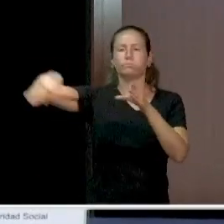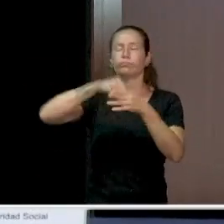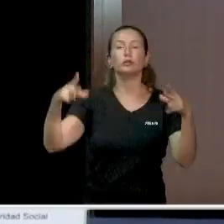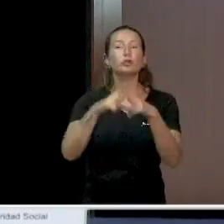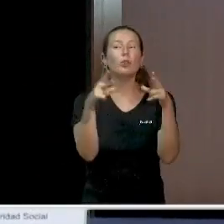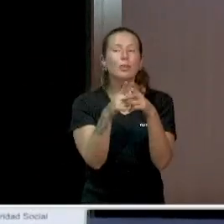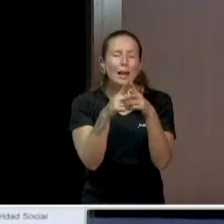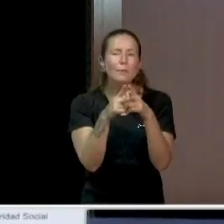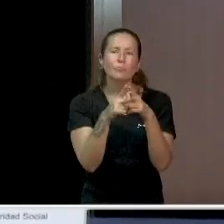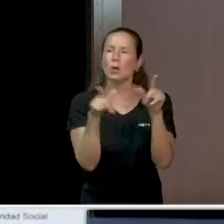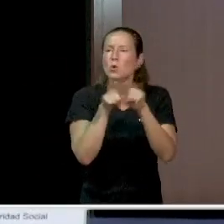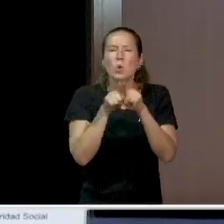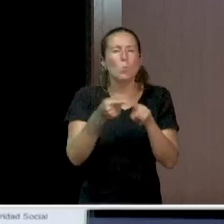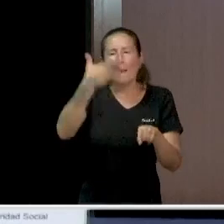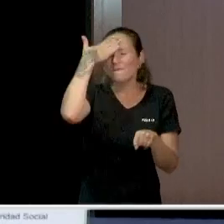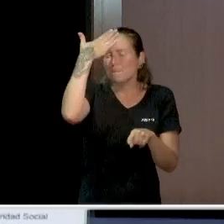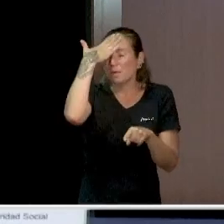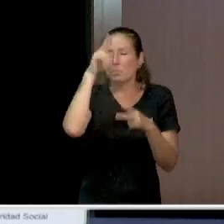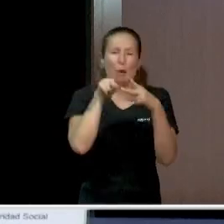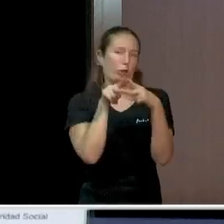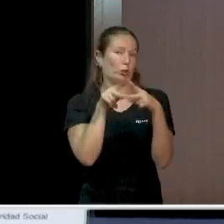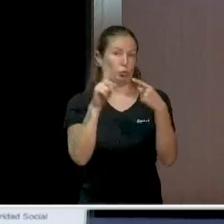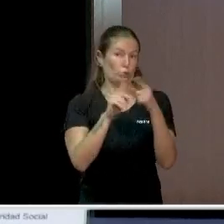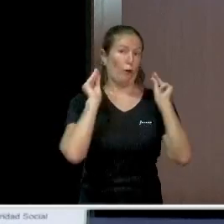maneja dos pilares. Uno es la